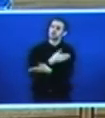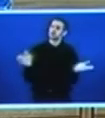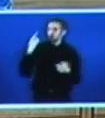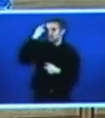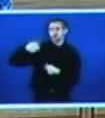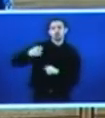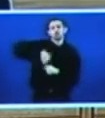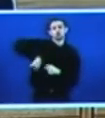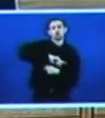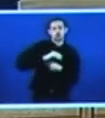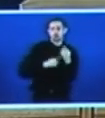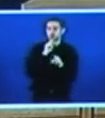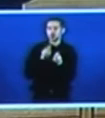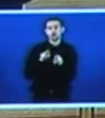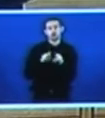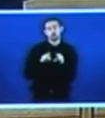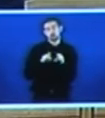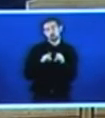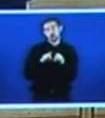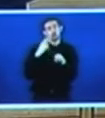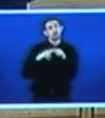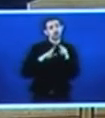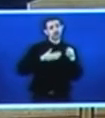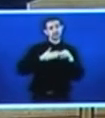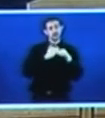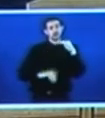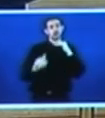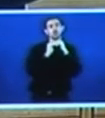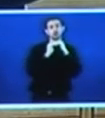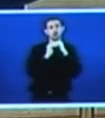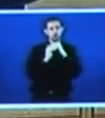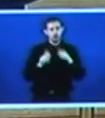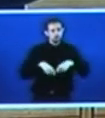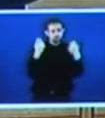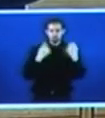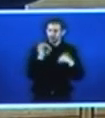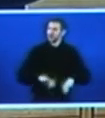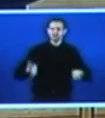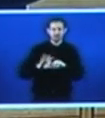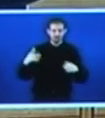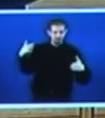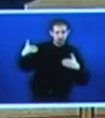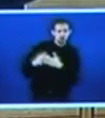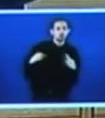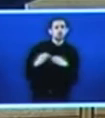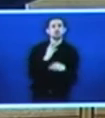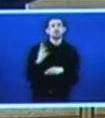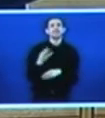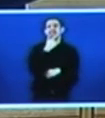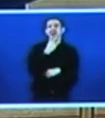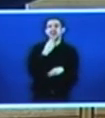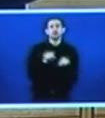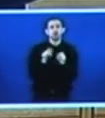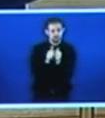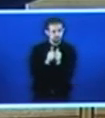facemos ninguna demolición das políticas de igualdad, senón que o Partido Popular foi e será un dos